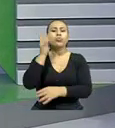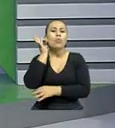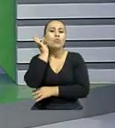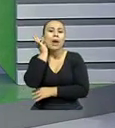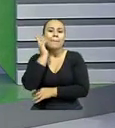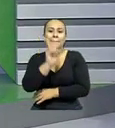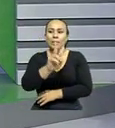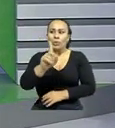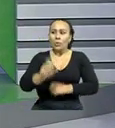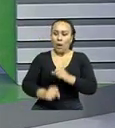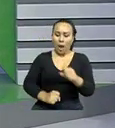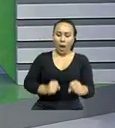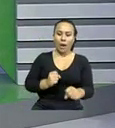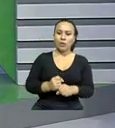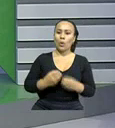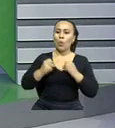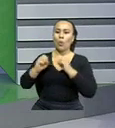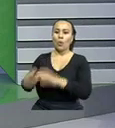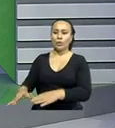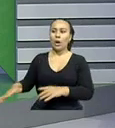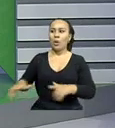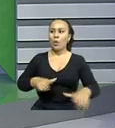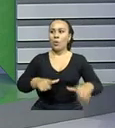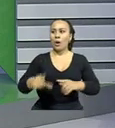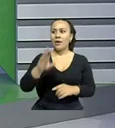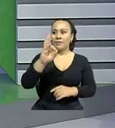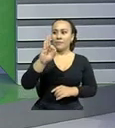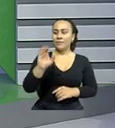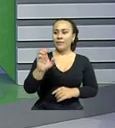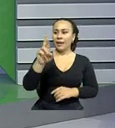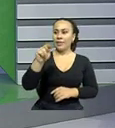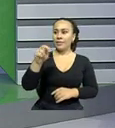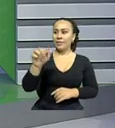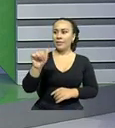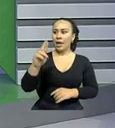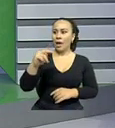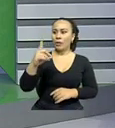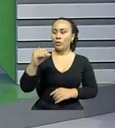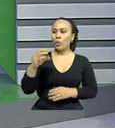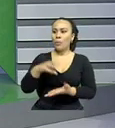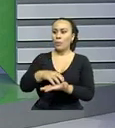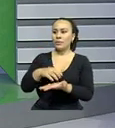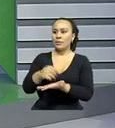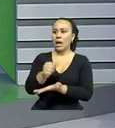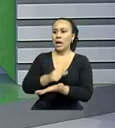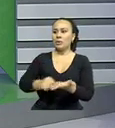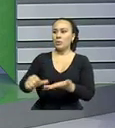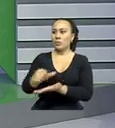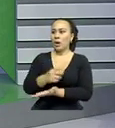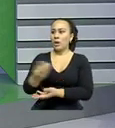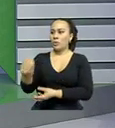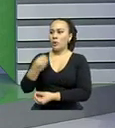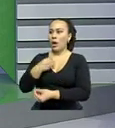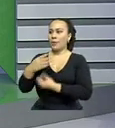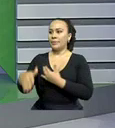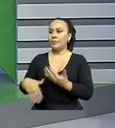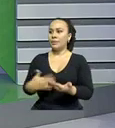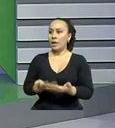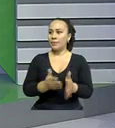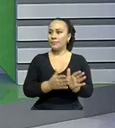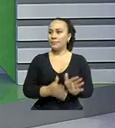21 años de edad abandonado en el cantón San Fernando en la provincia de La Suay. Según los resultados de la autopsia, la causa de su muerte fue